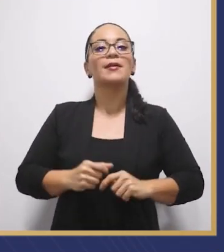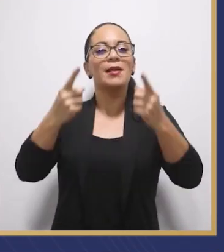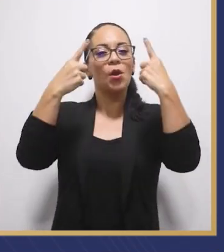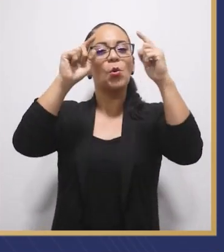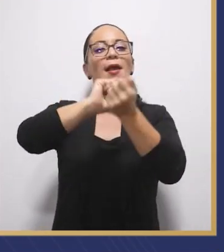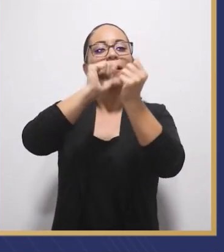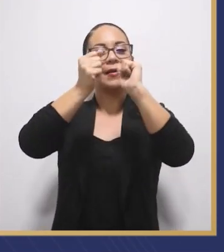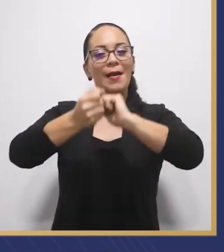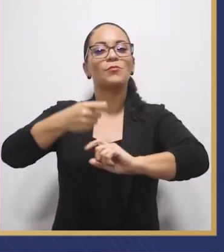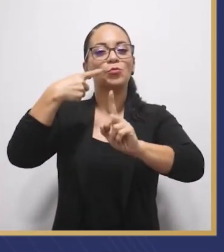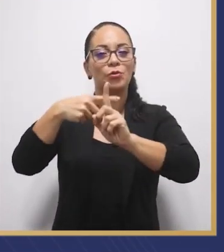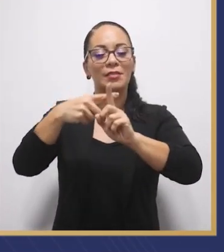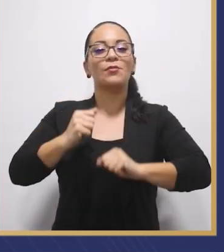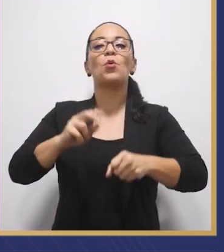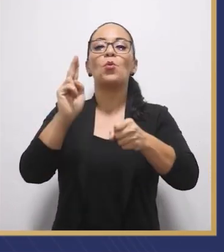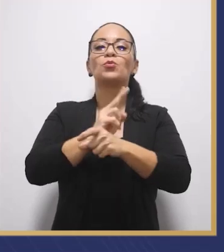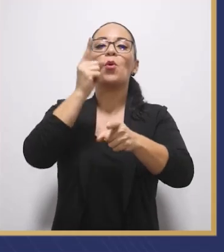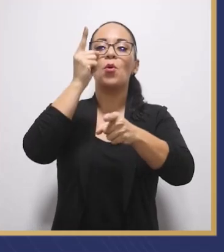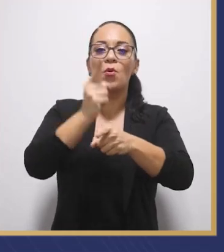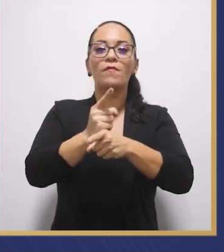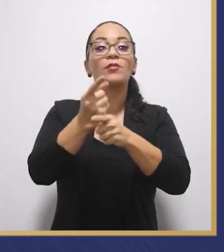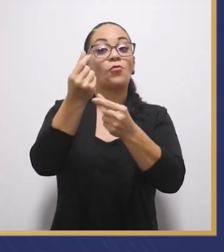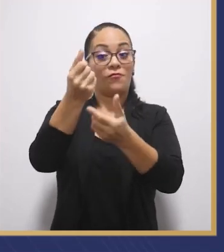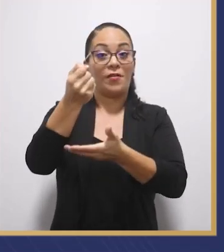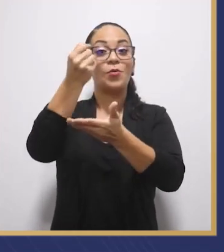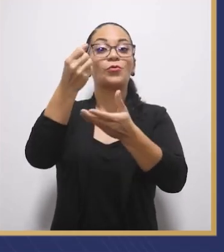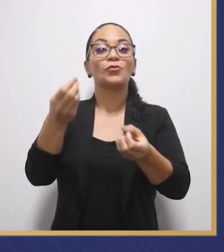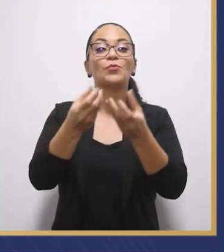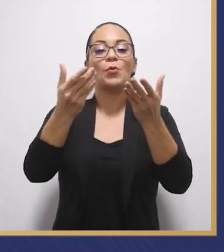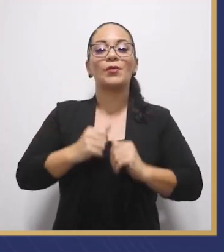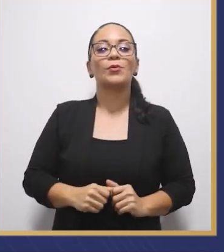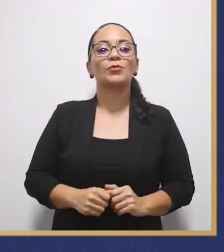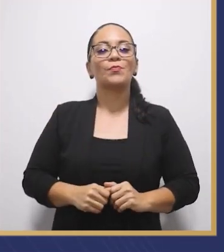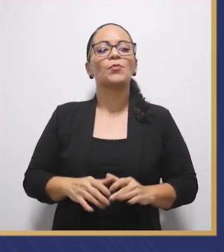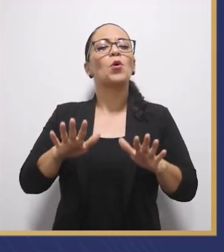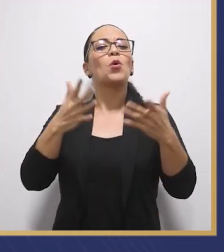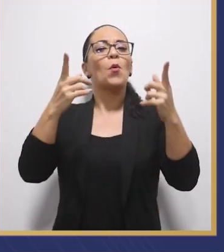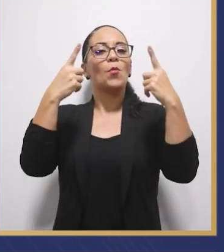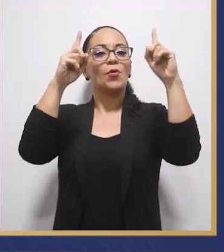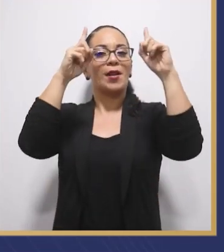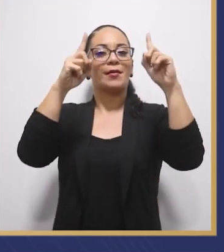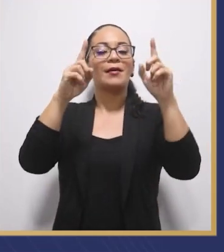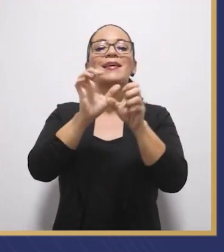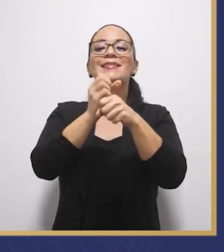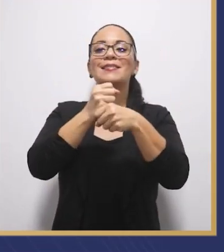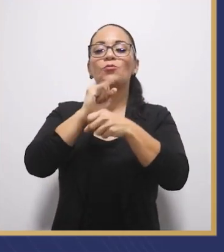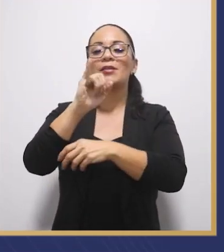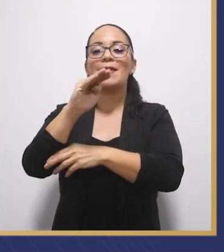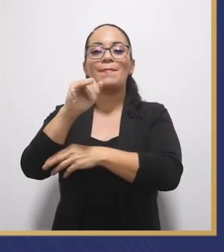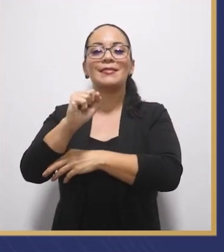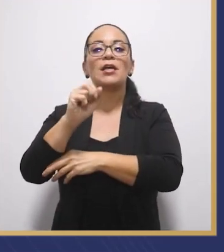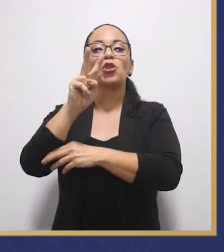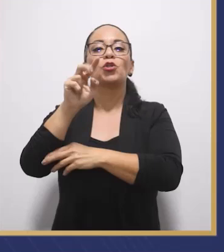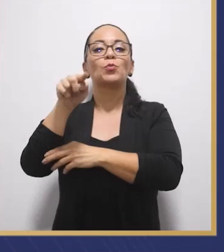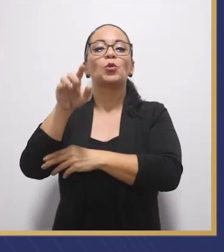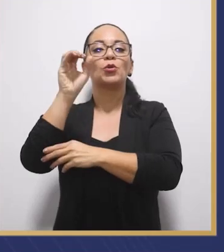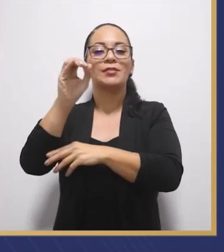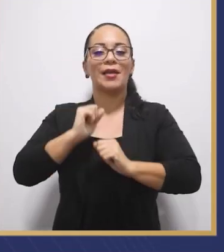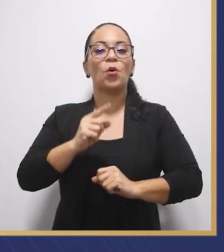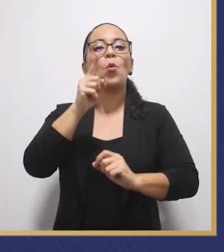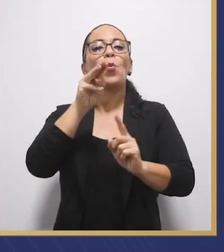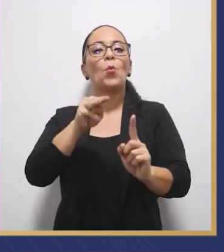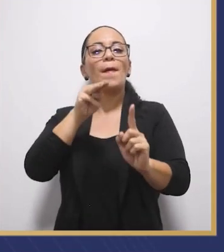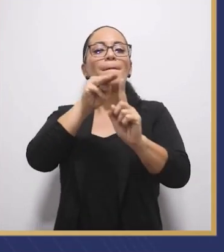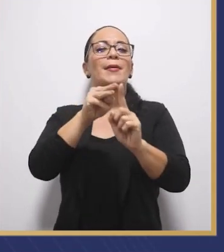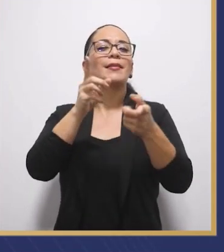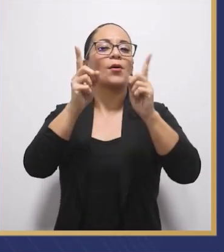cambios positivos y el uso eficiente de los recursos públicos. Para lograrlo, creamos el IMAS 2.0 con una sola